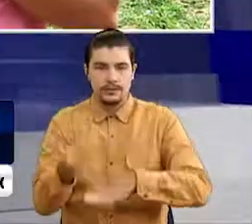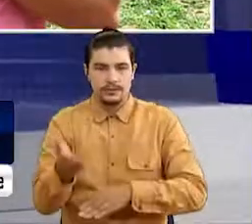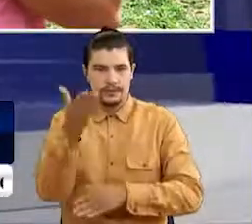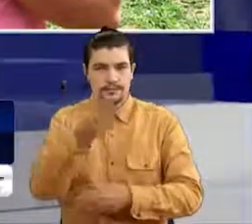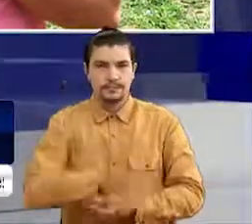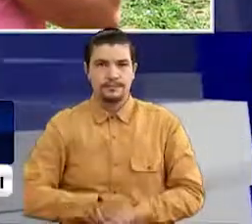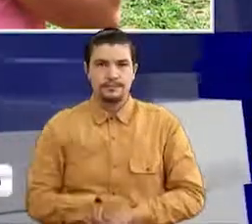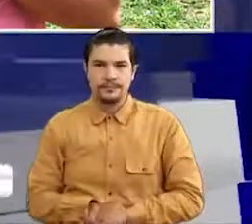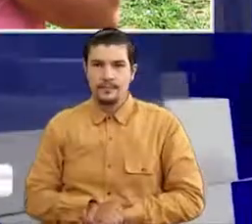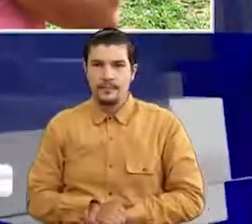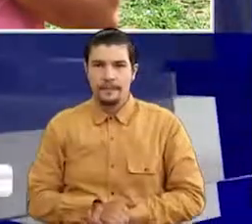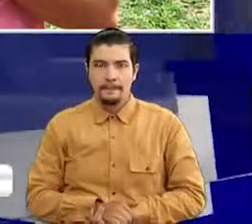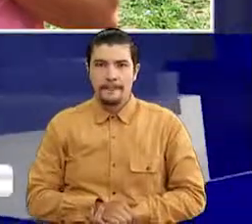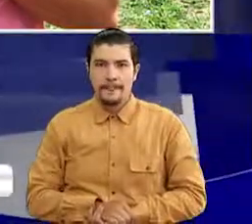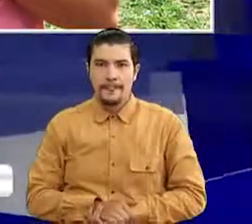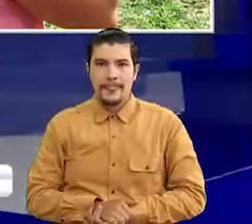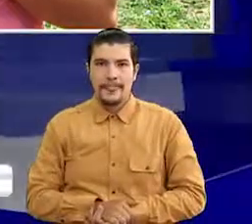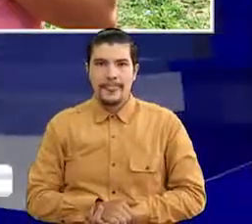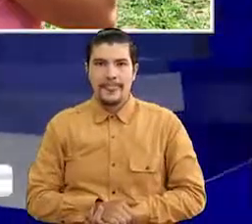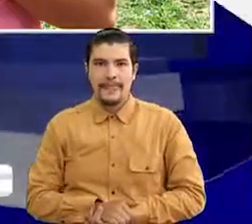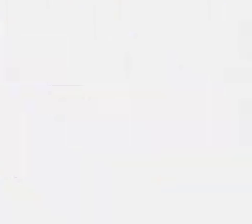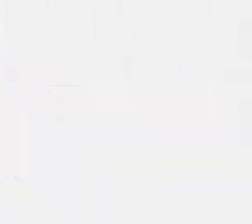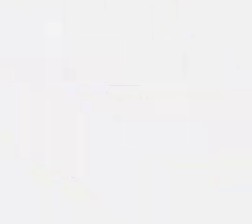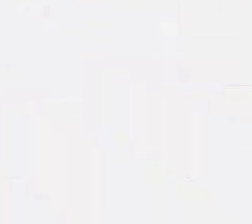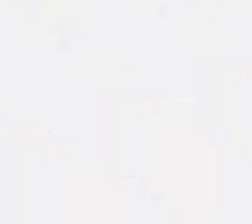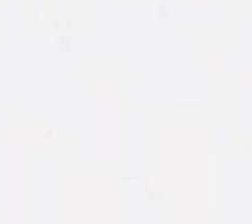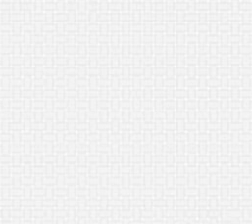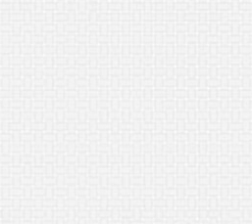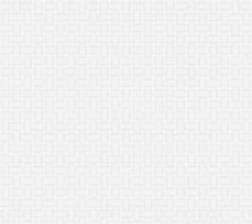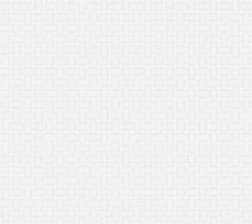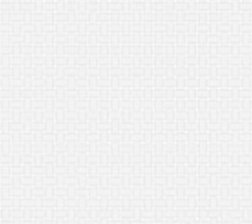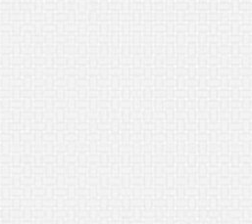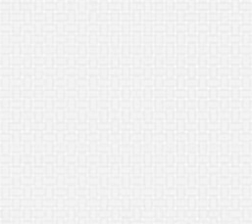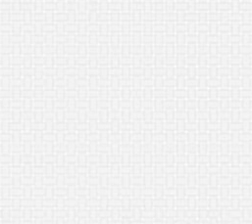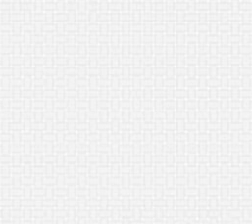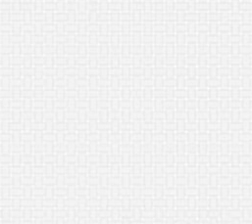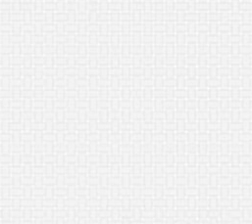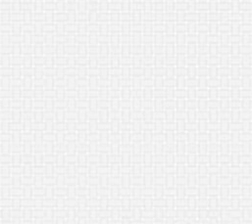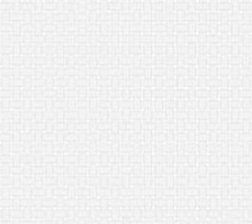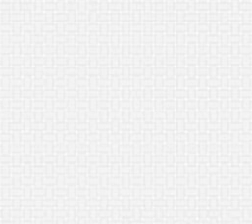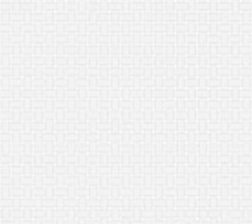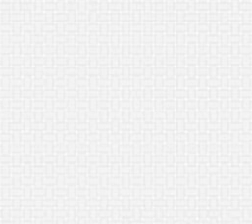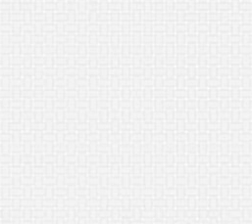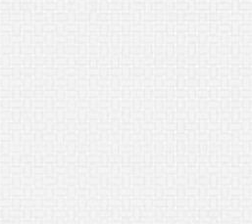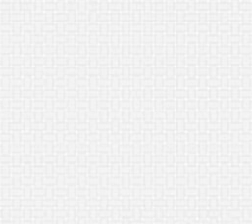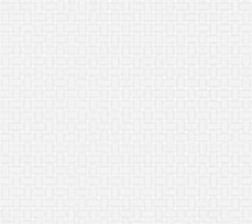informó Heider Logato Cuadros para Oriente Noticias. Canaltro.com